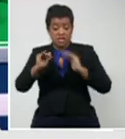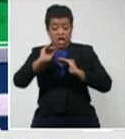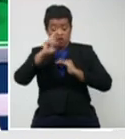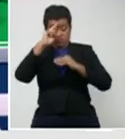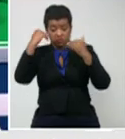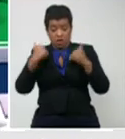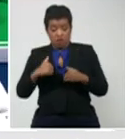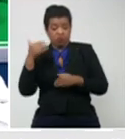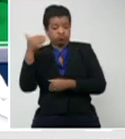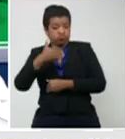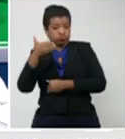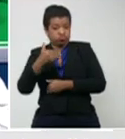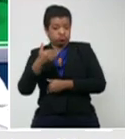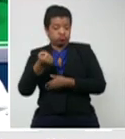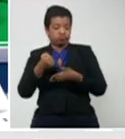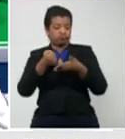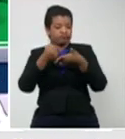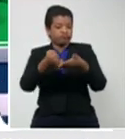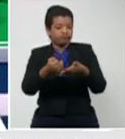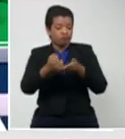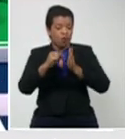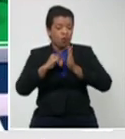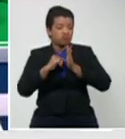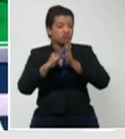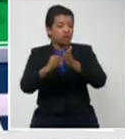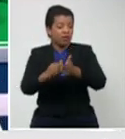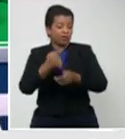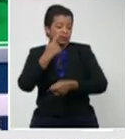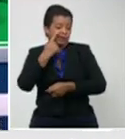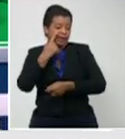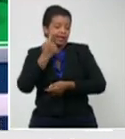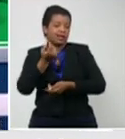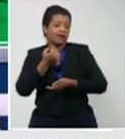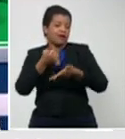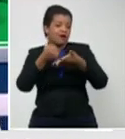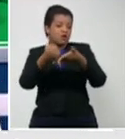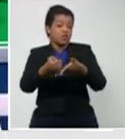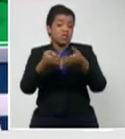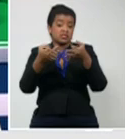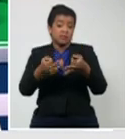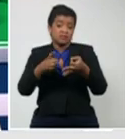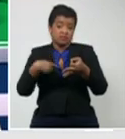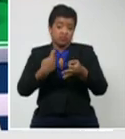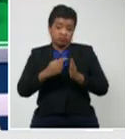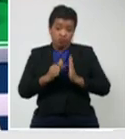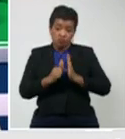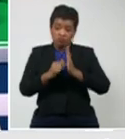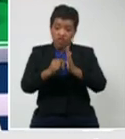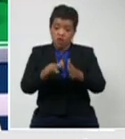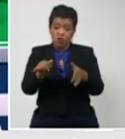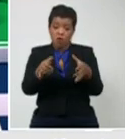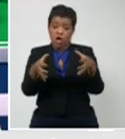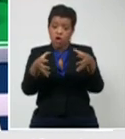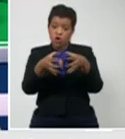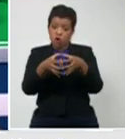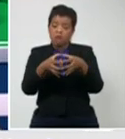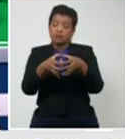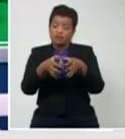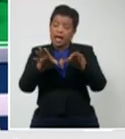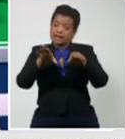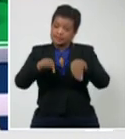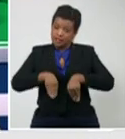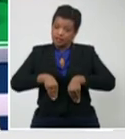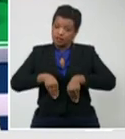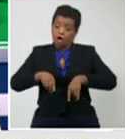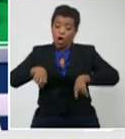activamente, asesora, orienta, y siempre el Consejo de Defensa pues obedece o cumple con todas